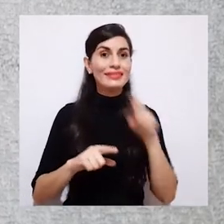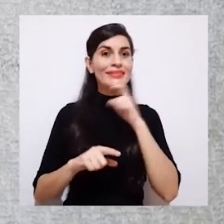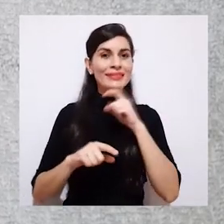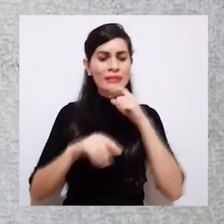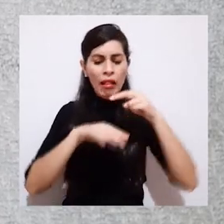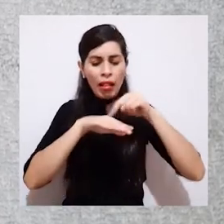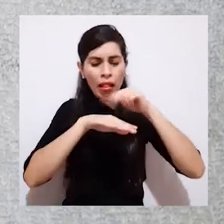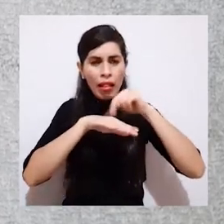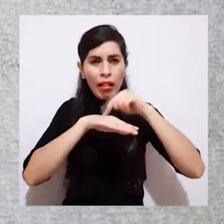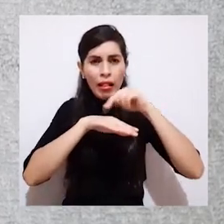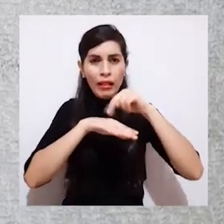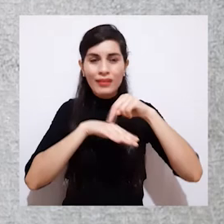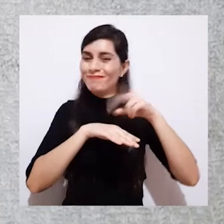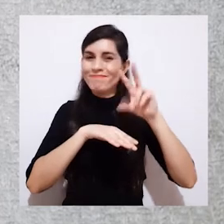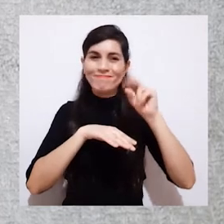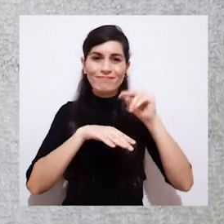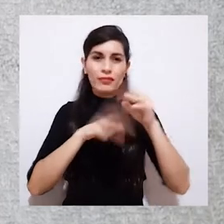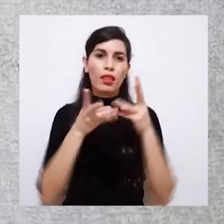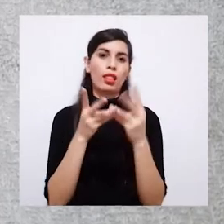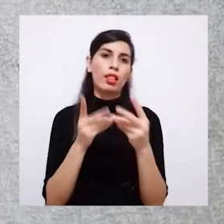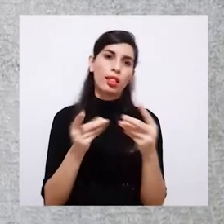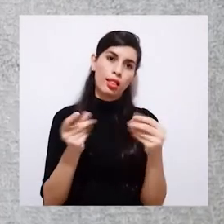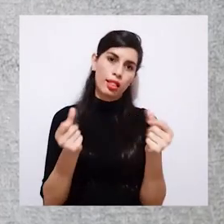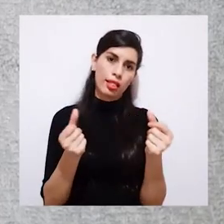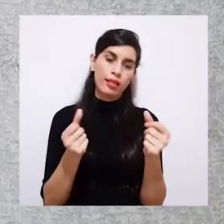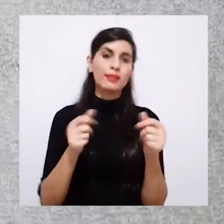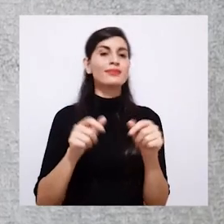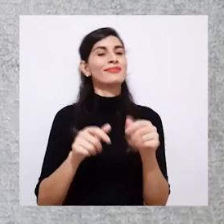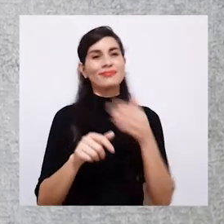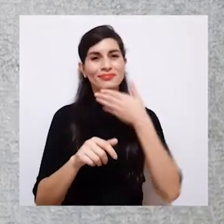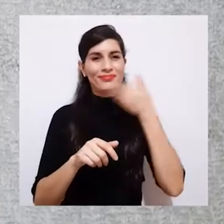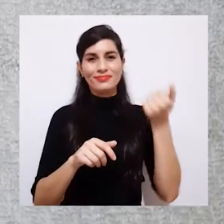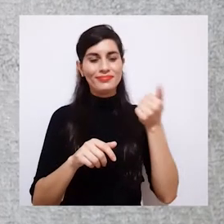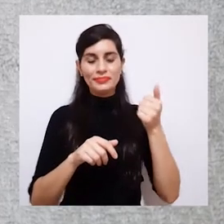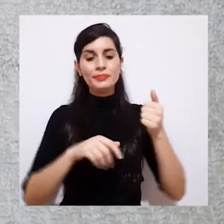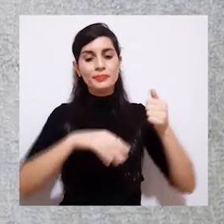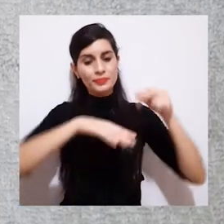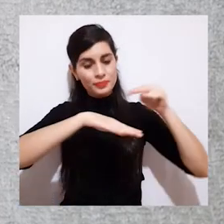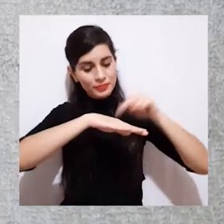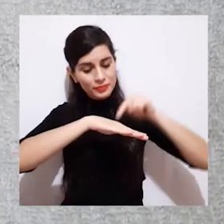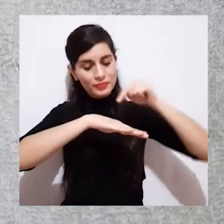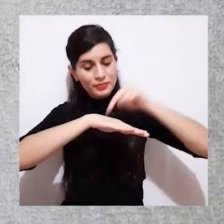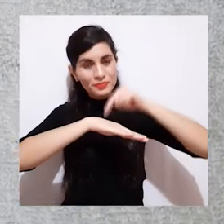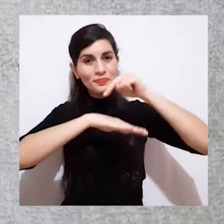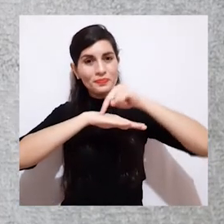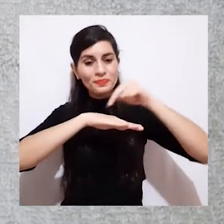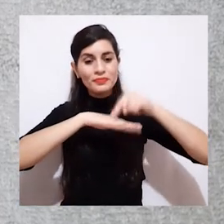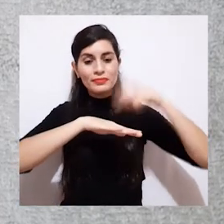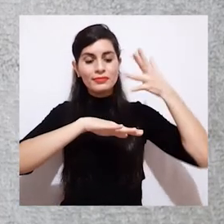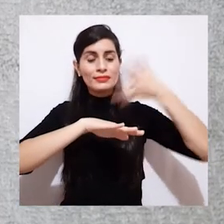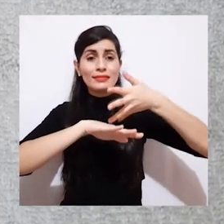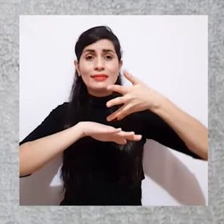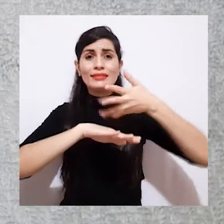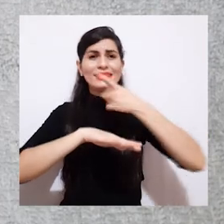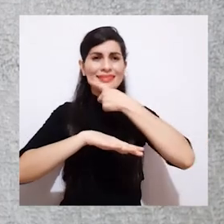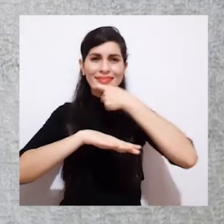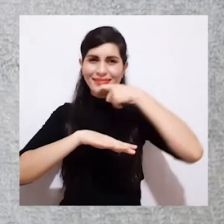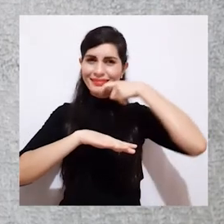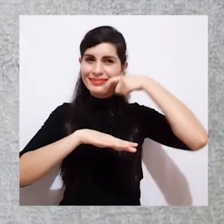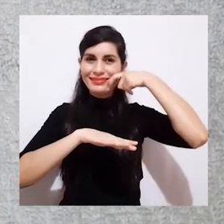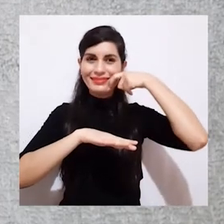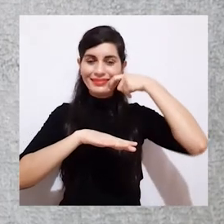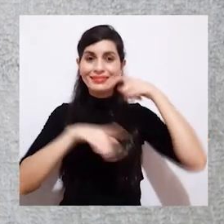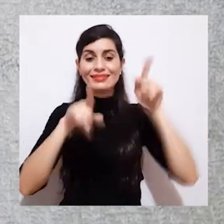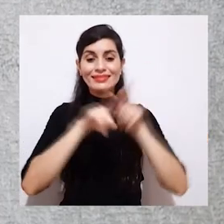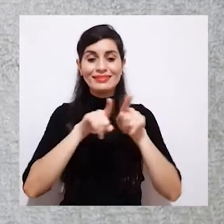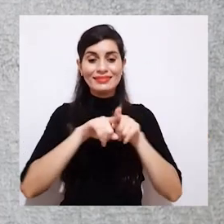un pincel porque esto solo dañaría lo que es la cerda del pincel. Y bueno, esta sangre luego que seca, así que viene